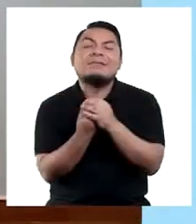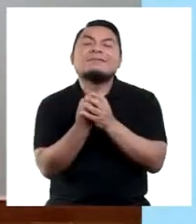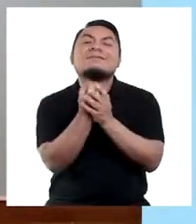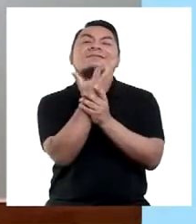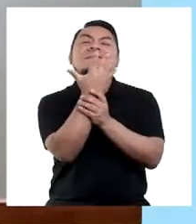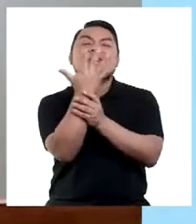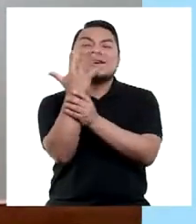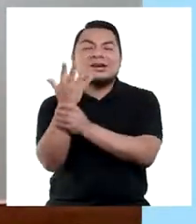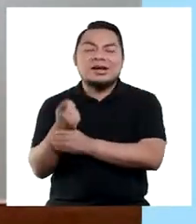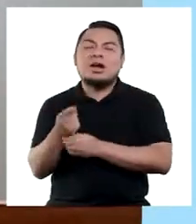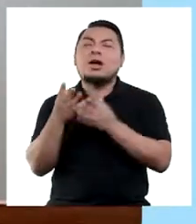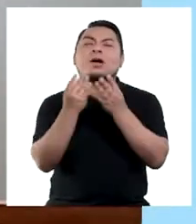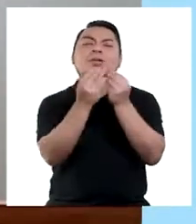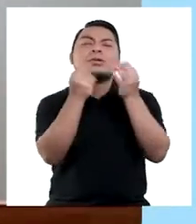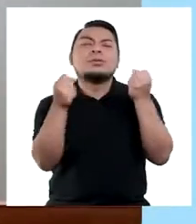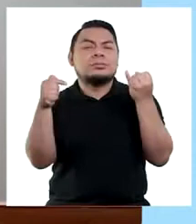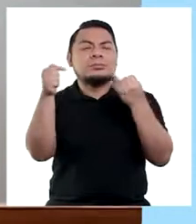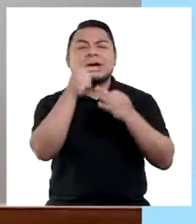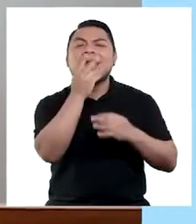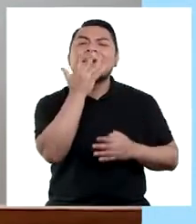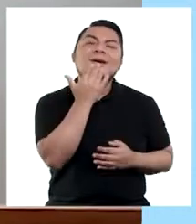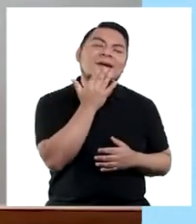con flores